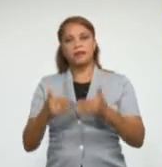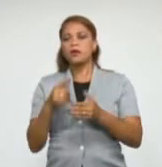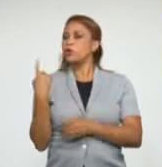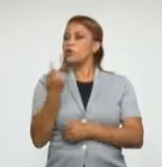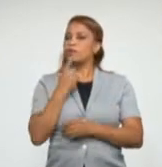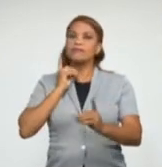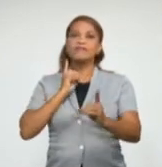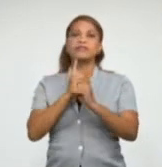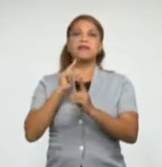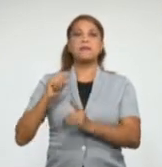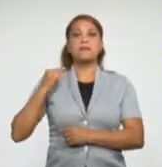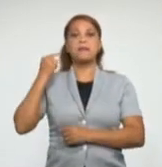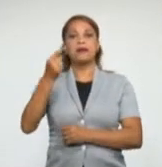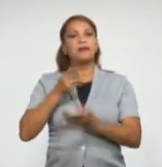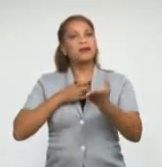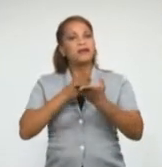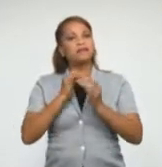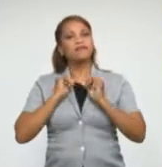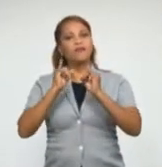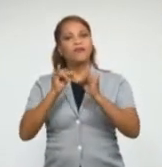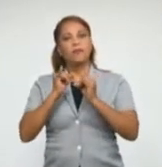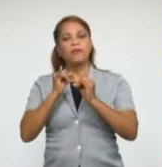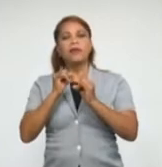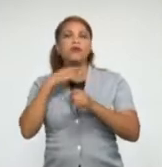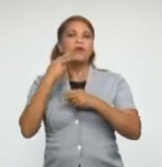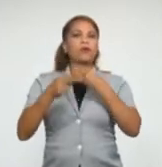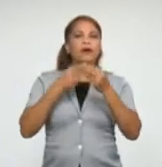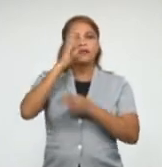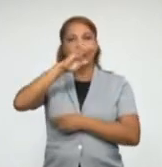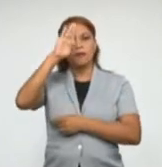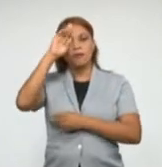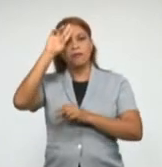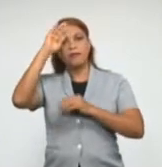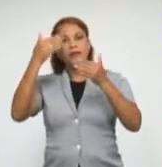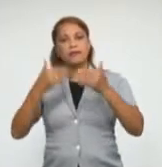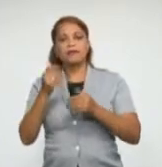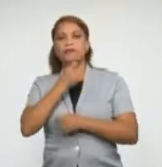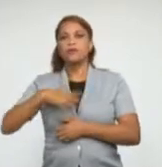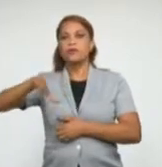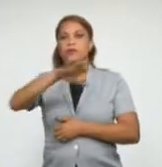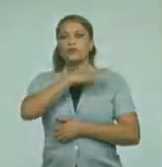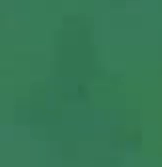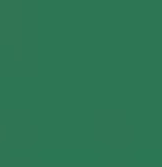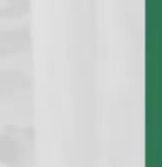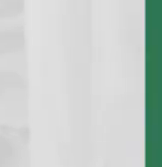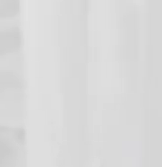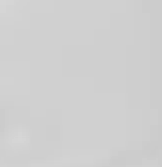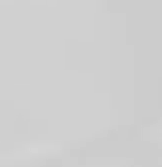mañana para seguirle contando lo que hace Cuba por la salud de su población. Muy buenos días.